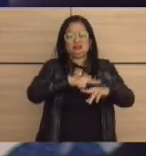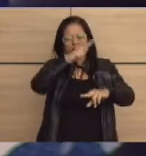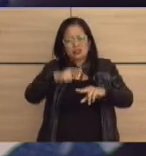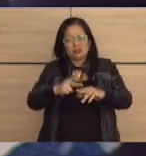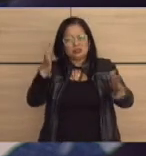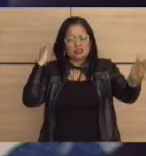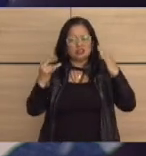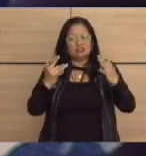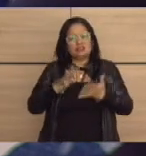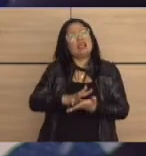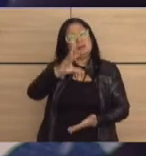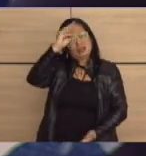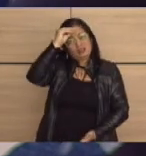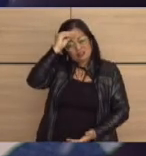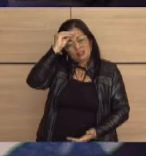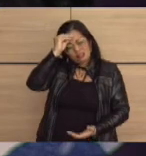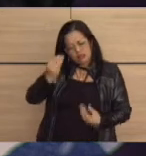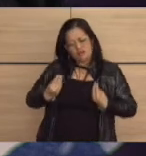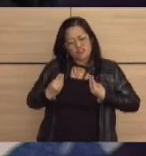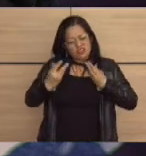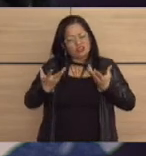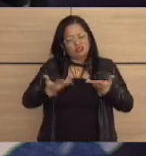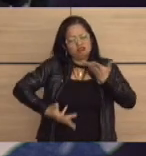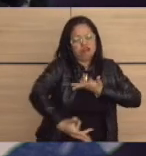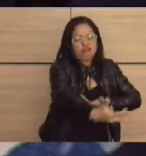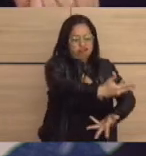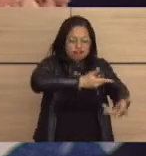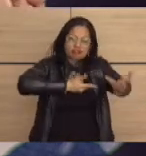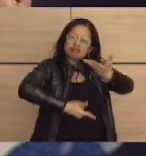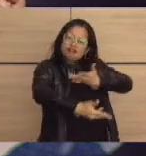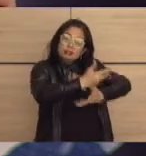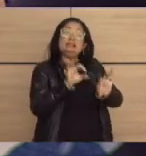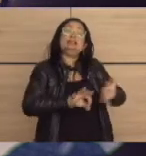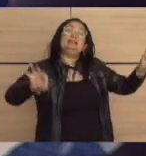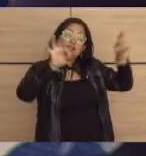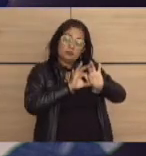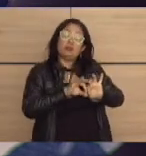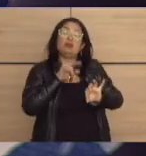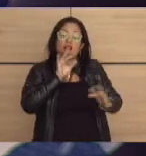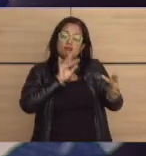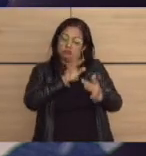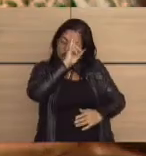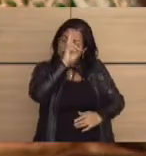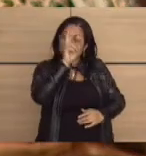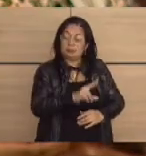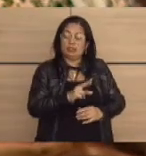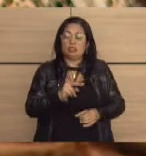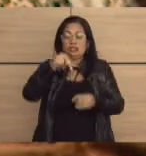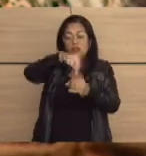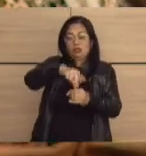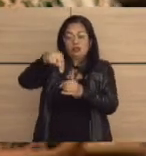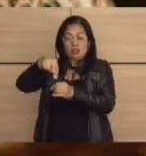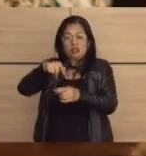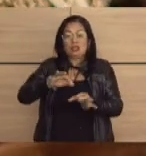un aprender a vivir en una relación distinta con ella, son importantes y en ese caso los pueblos indígenas no son ni